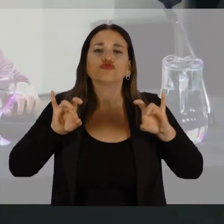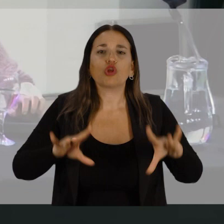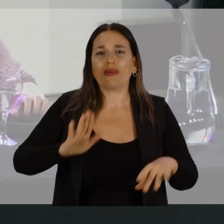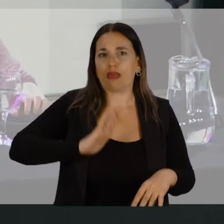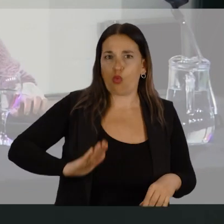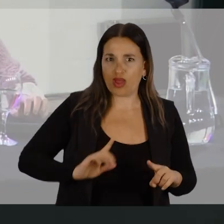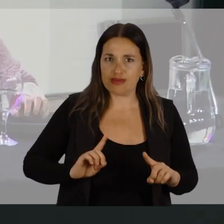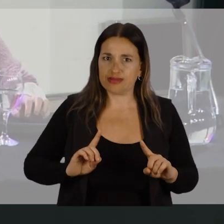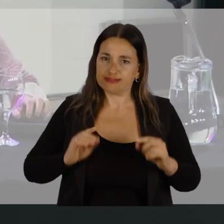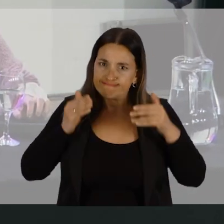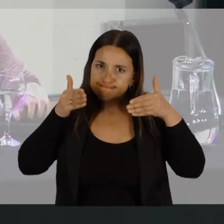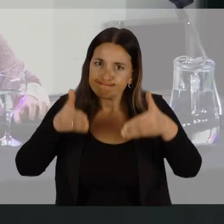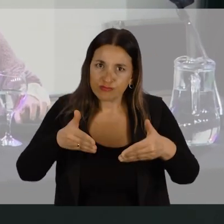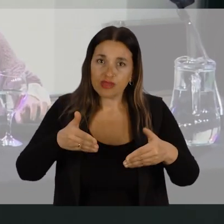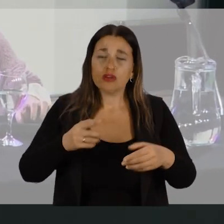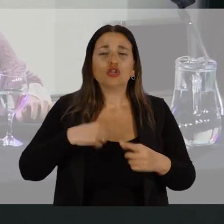de las mujeres.